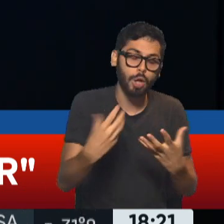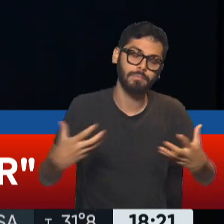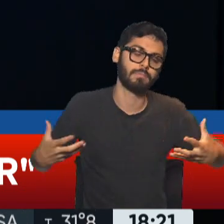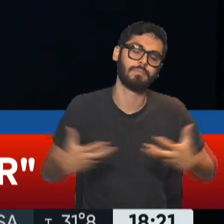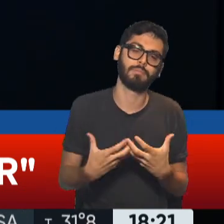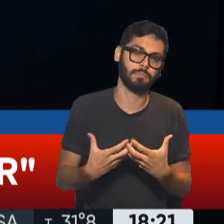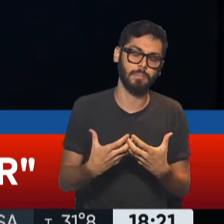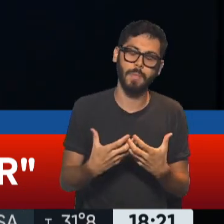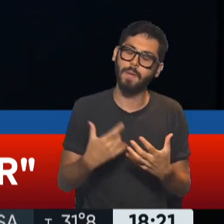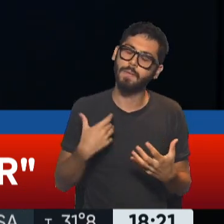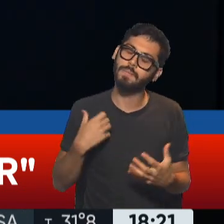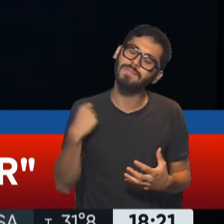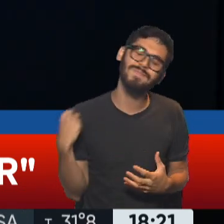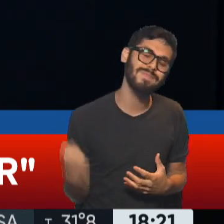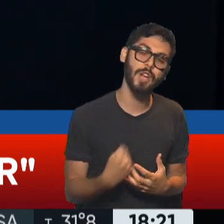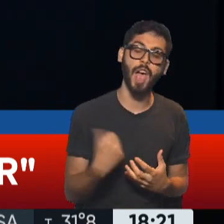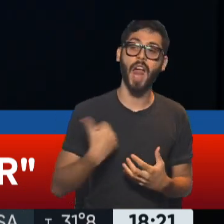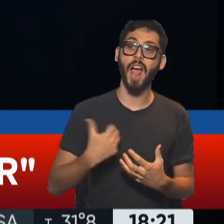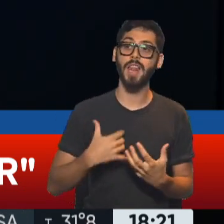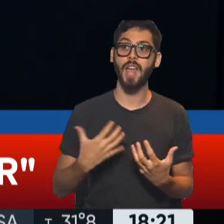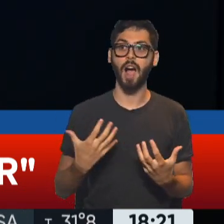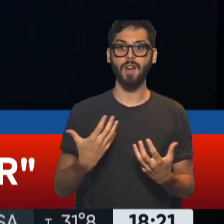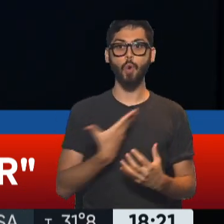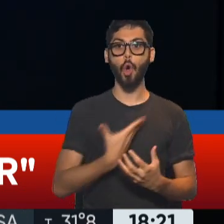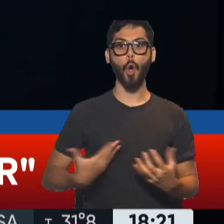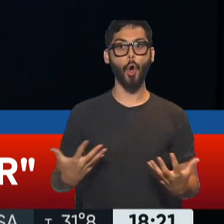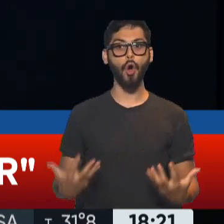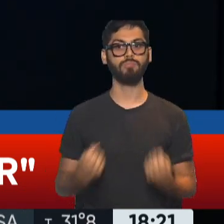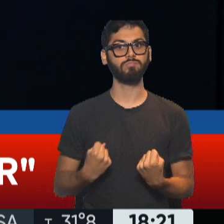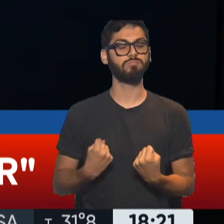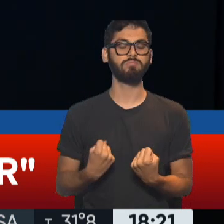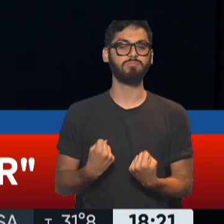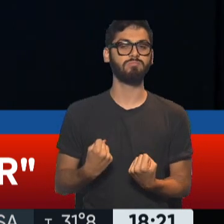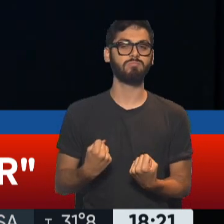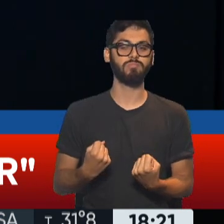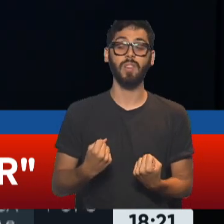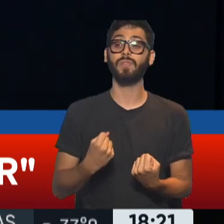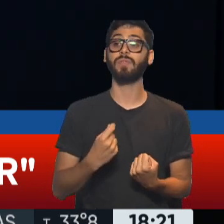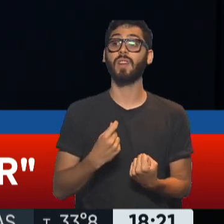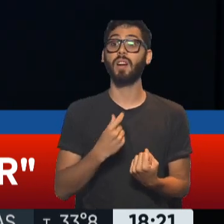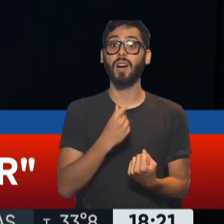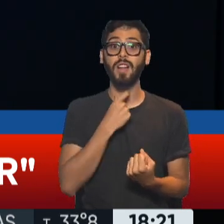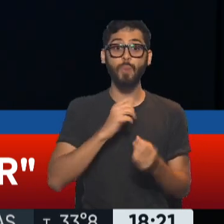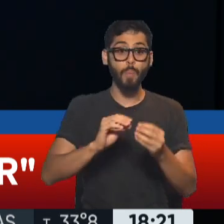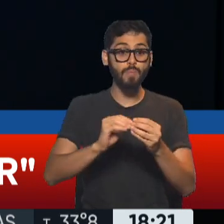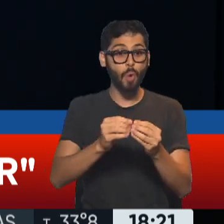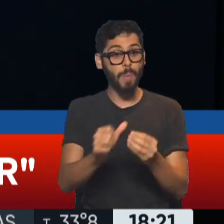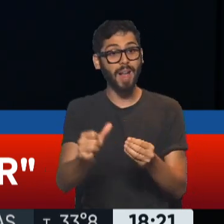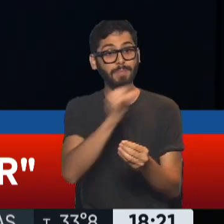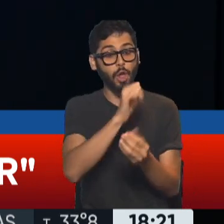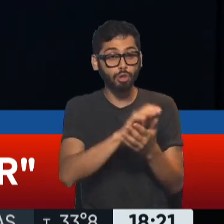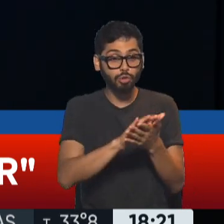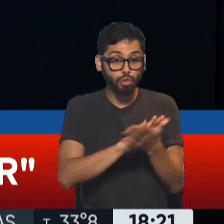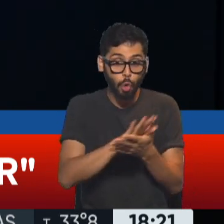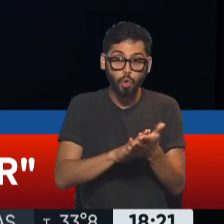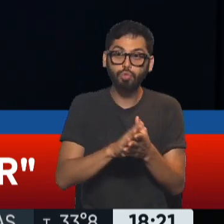muy importante que la Argentina se fortalezca como Estado-Nación si realmente queremos resolver problemas del pasado y